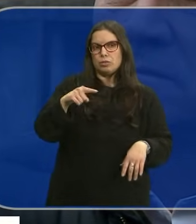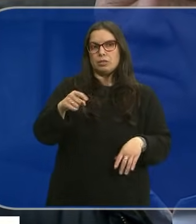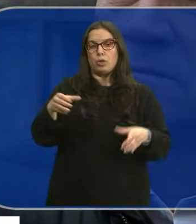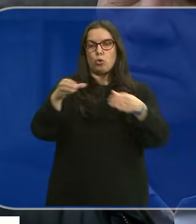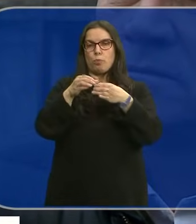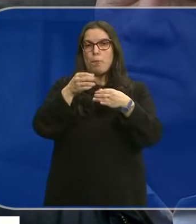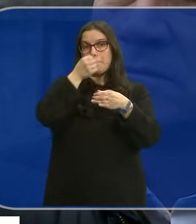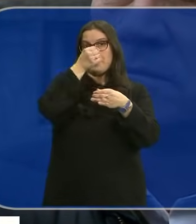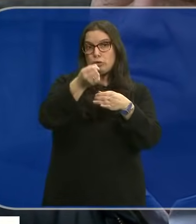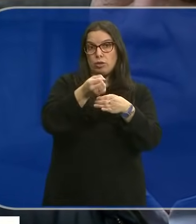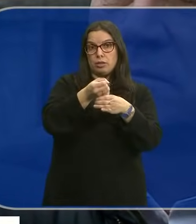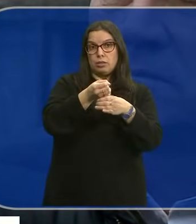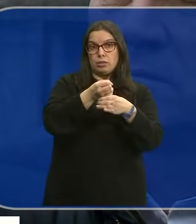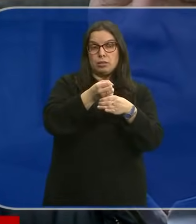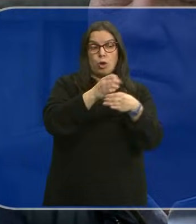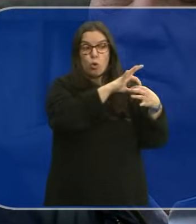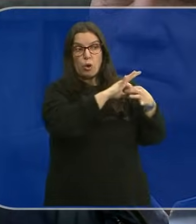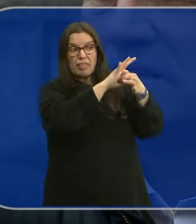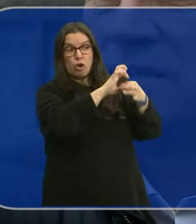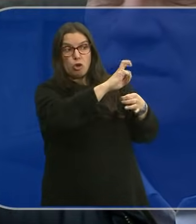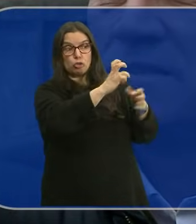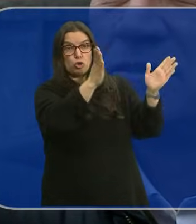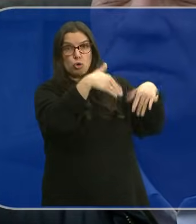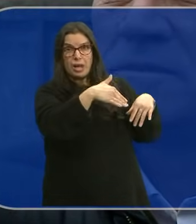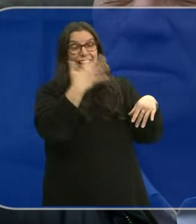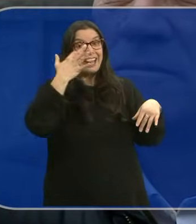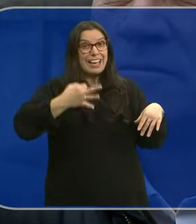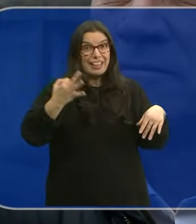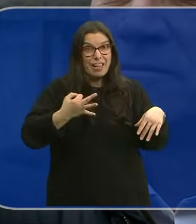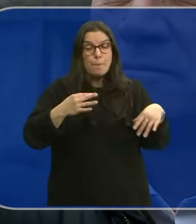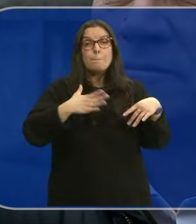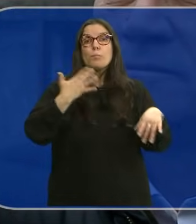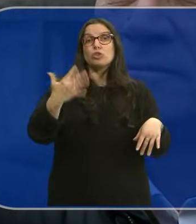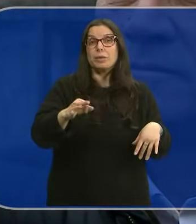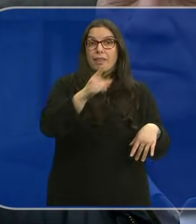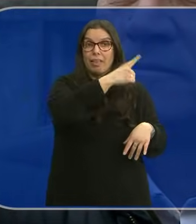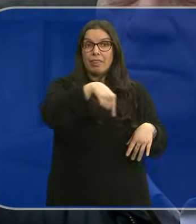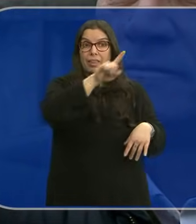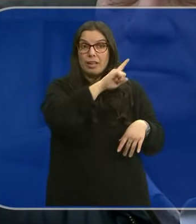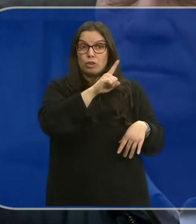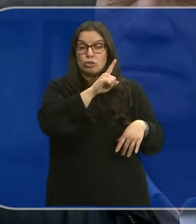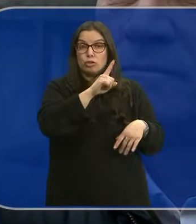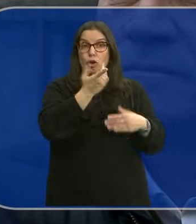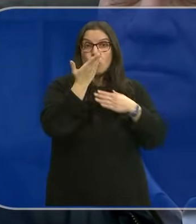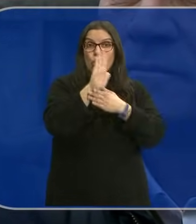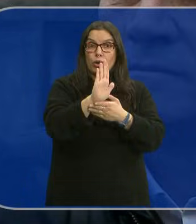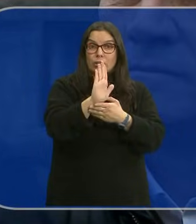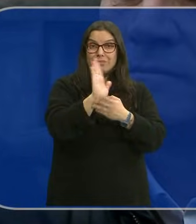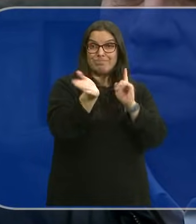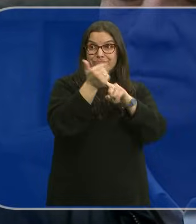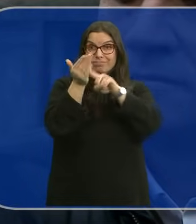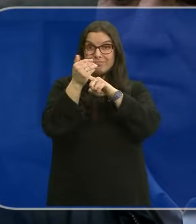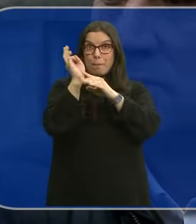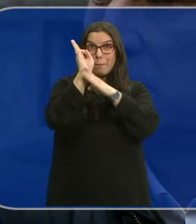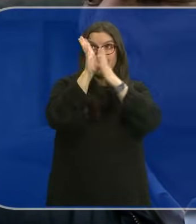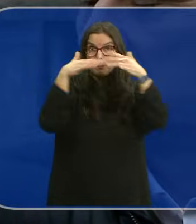Partido Socialista no va a haber una coalición, las verdaderas opciones de esas formaciones de conseguir representación